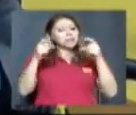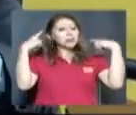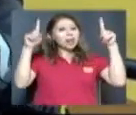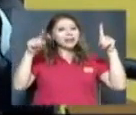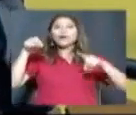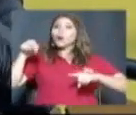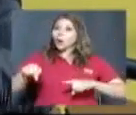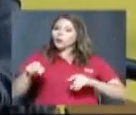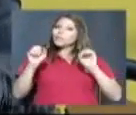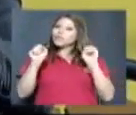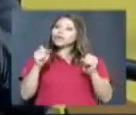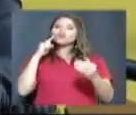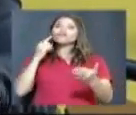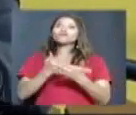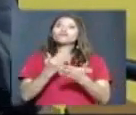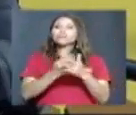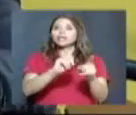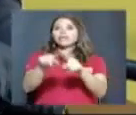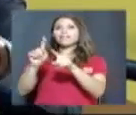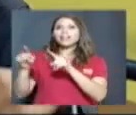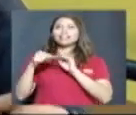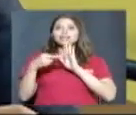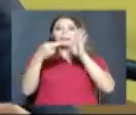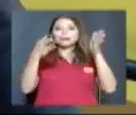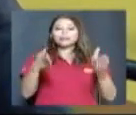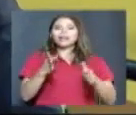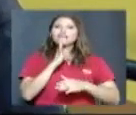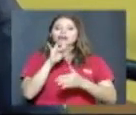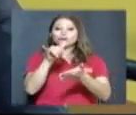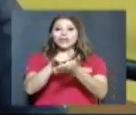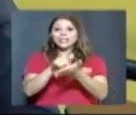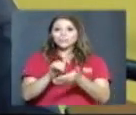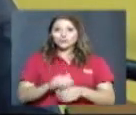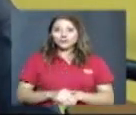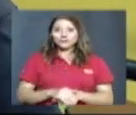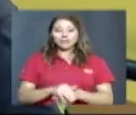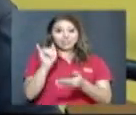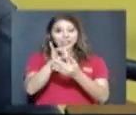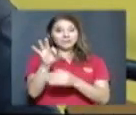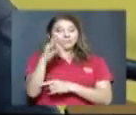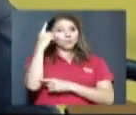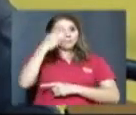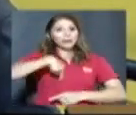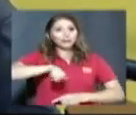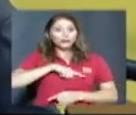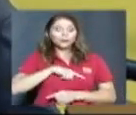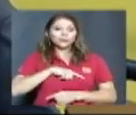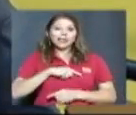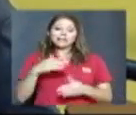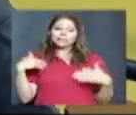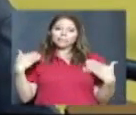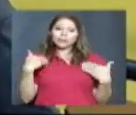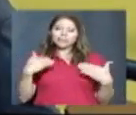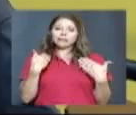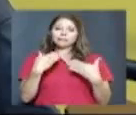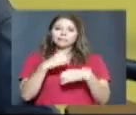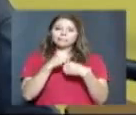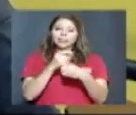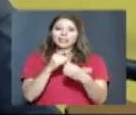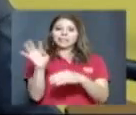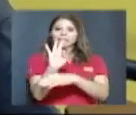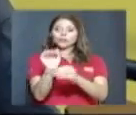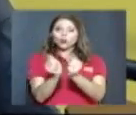en la picota los diferentes sectores que hablaron sobre eso. Así que para nosotros ha sido un placer producir